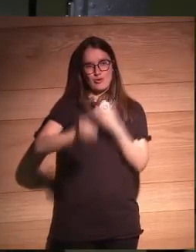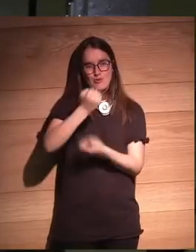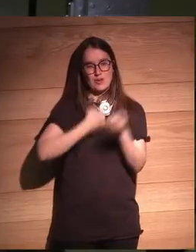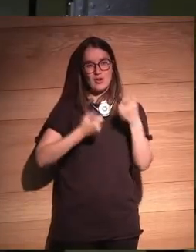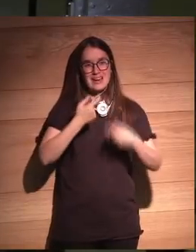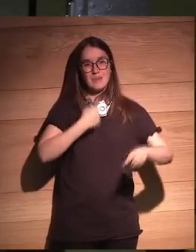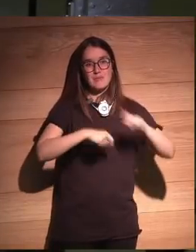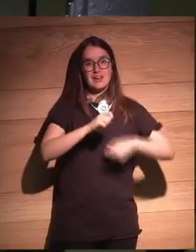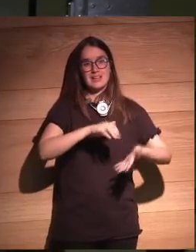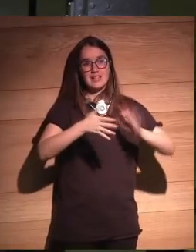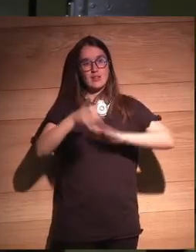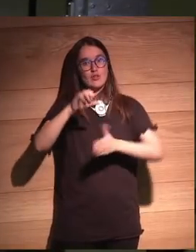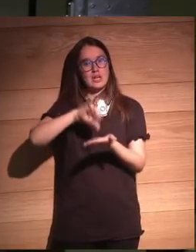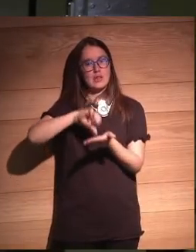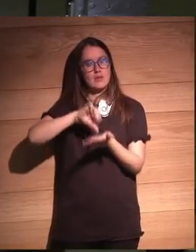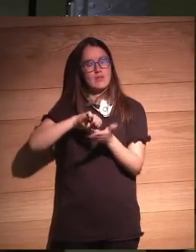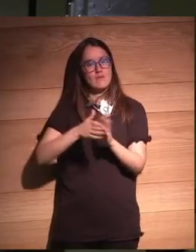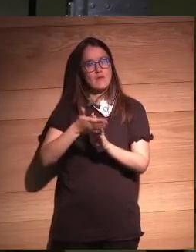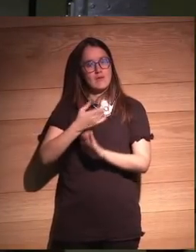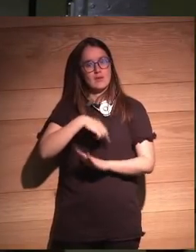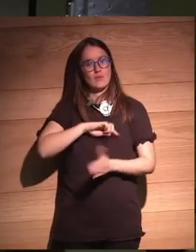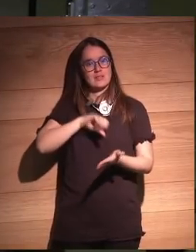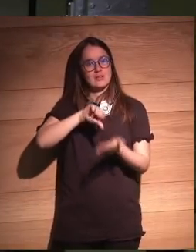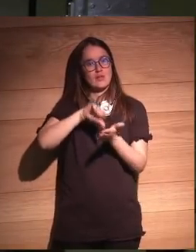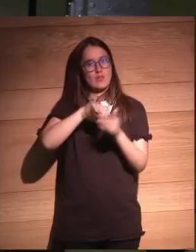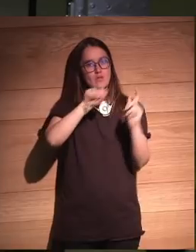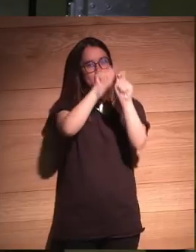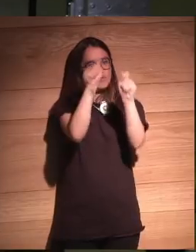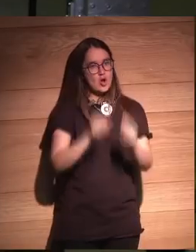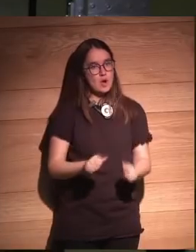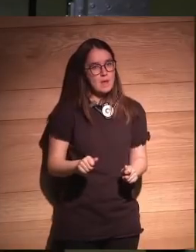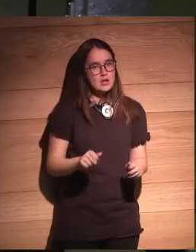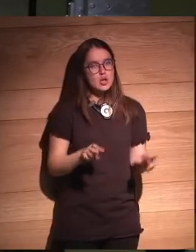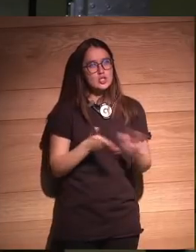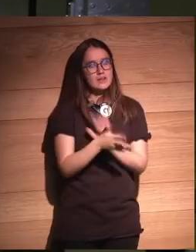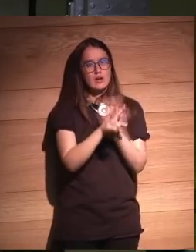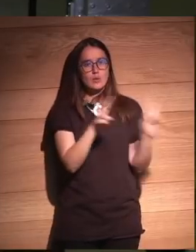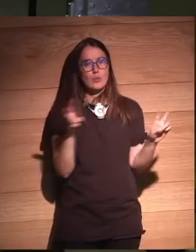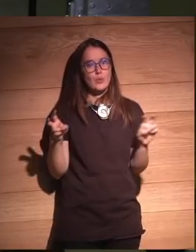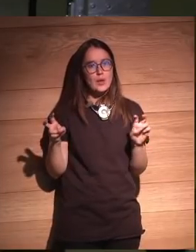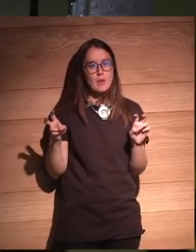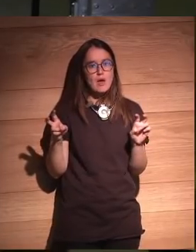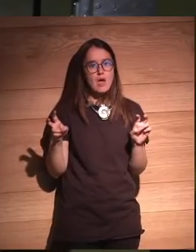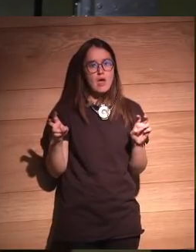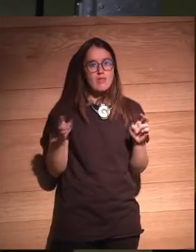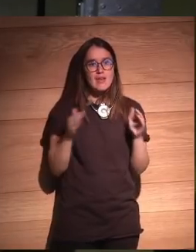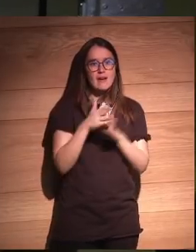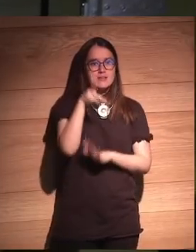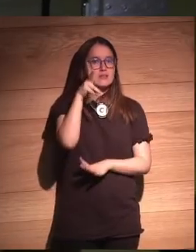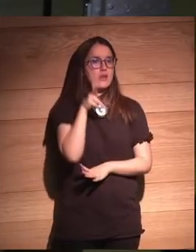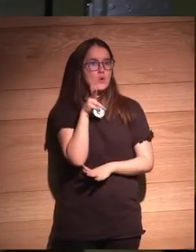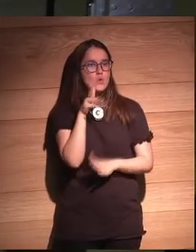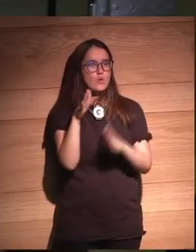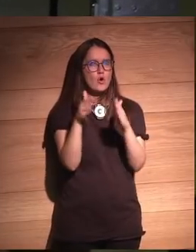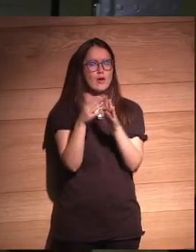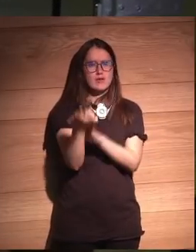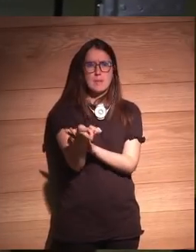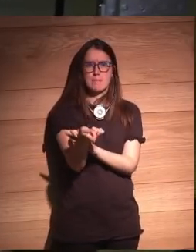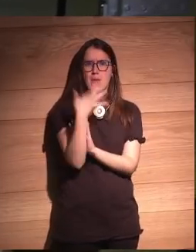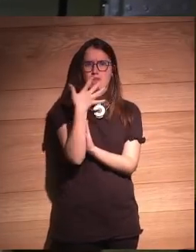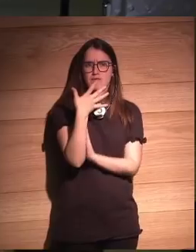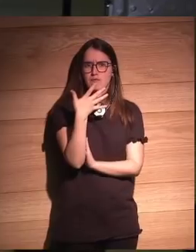la mercantilización de las ciudades está dando forma a nuestras ciudades. Y no es solo un tema de casas de lujo y casas súper